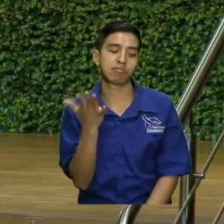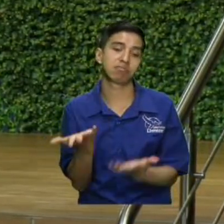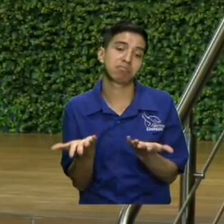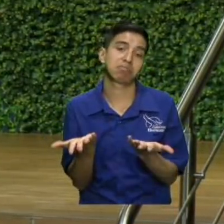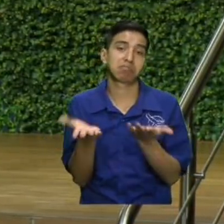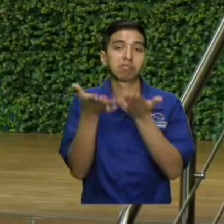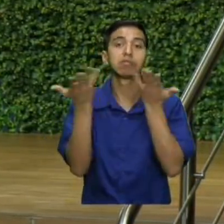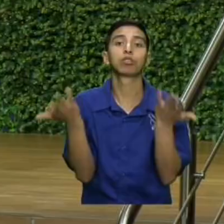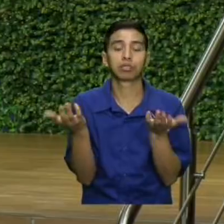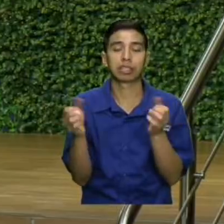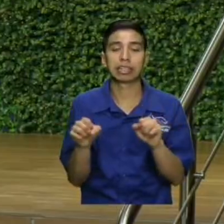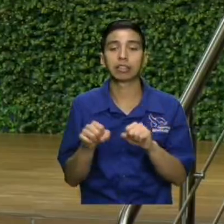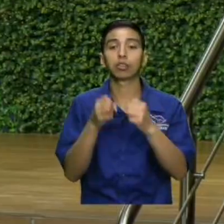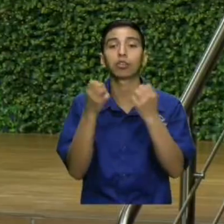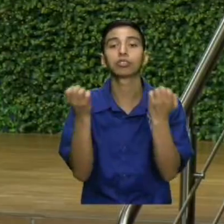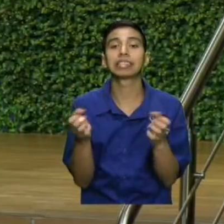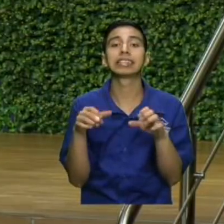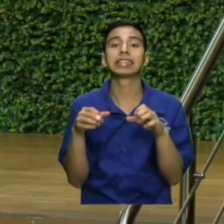Aleluya.